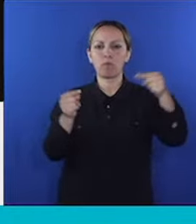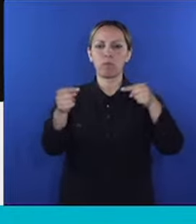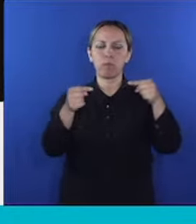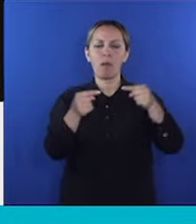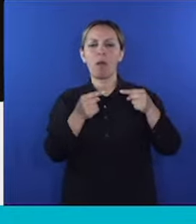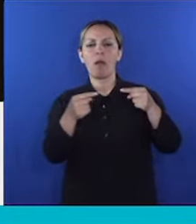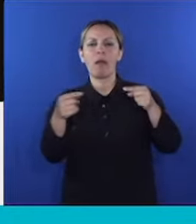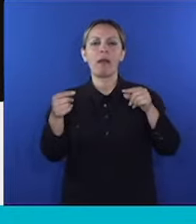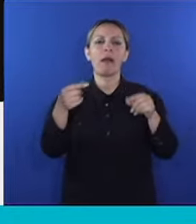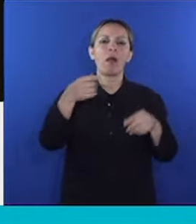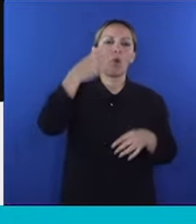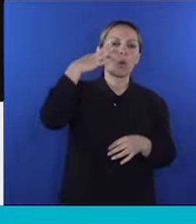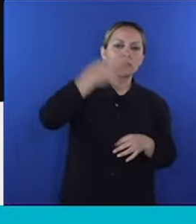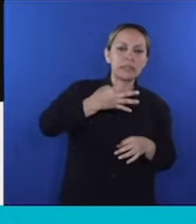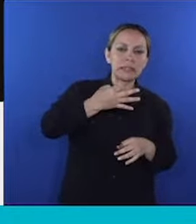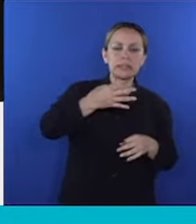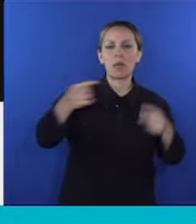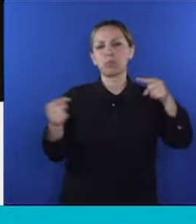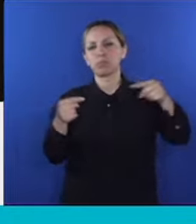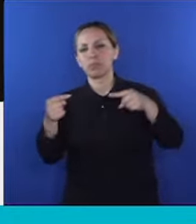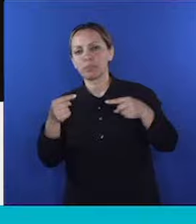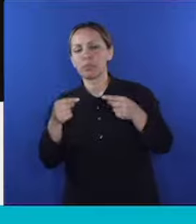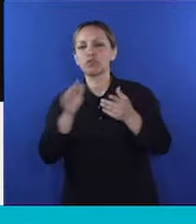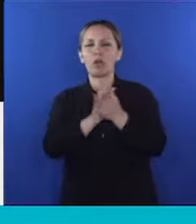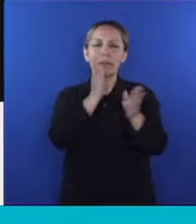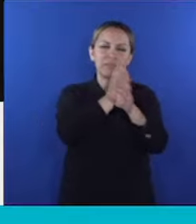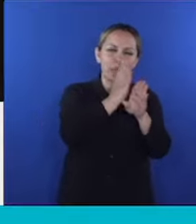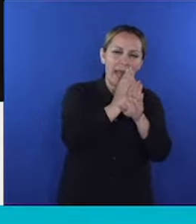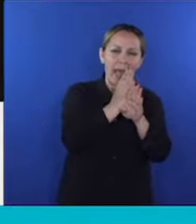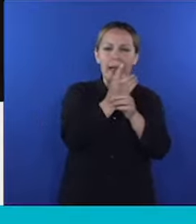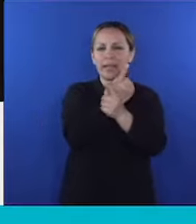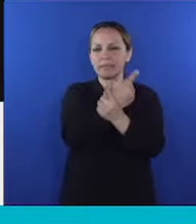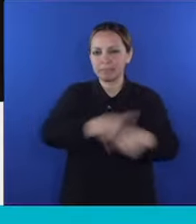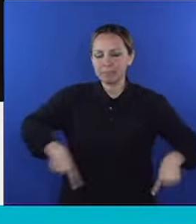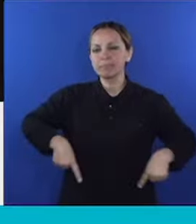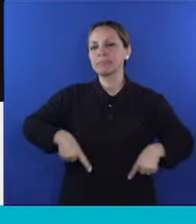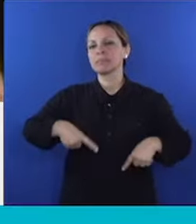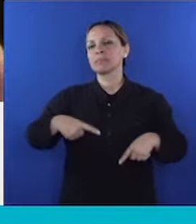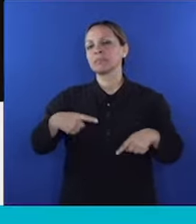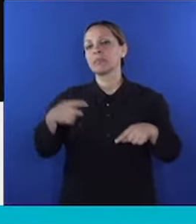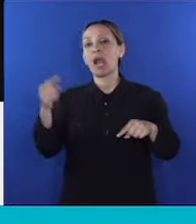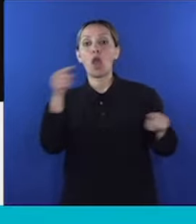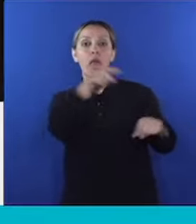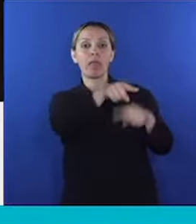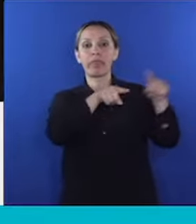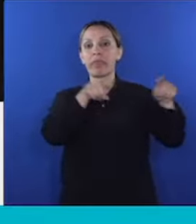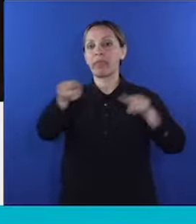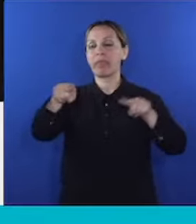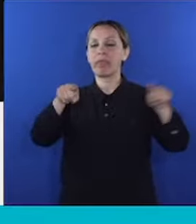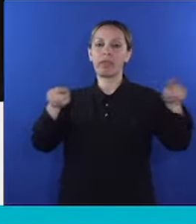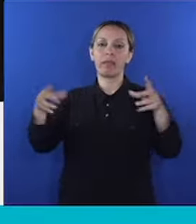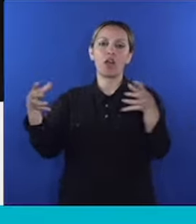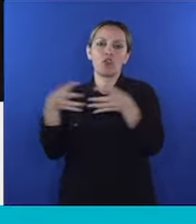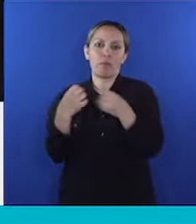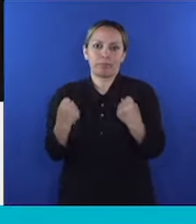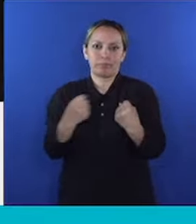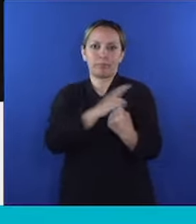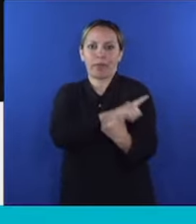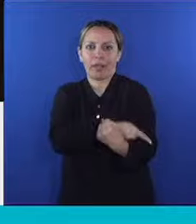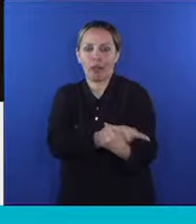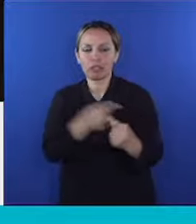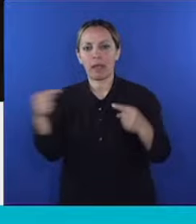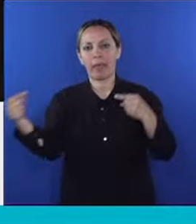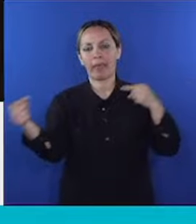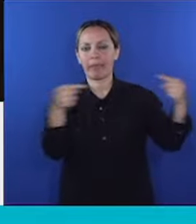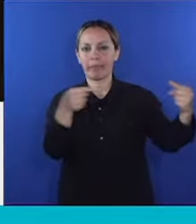judicial de la pelea con los servicios de espionaje que se tiran los grandes bloques dominantes los grandes bloques de poder